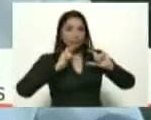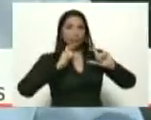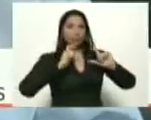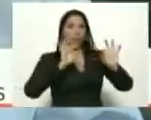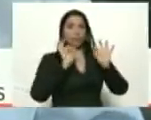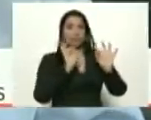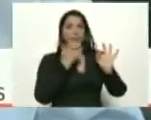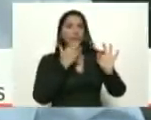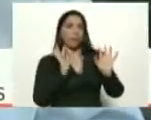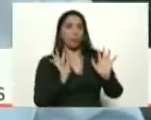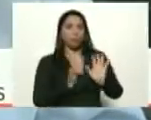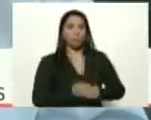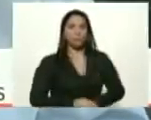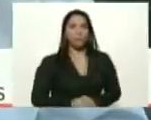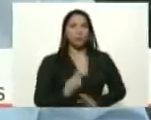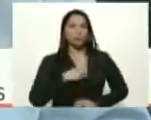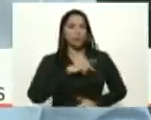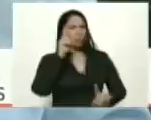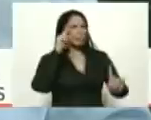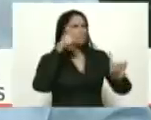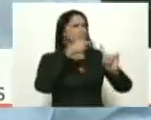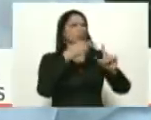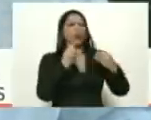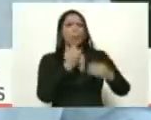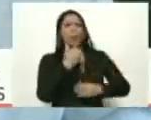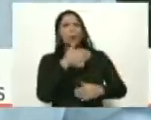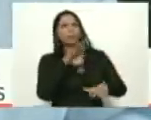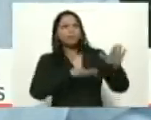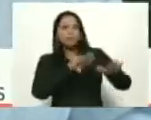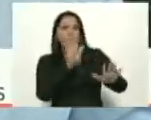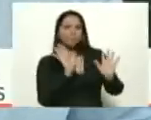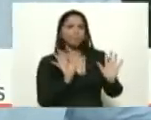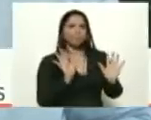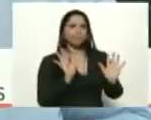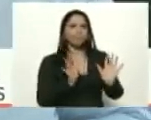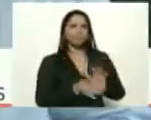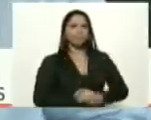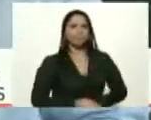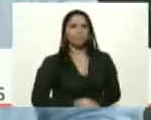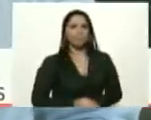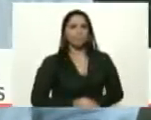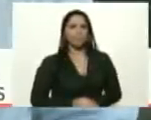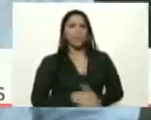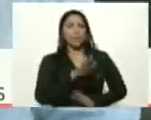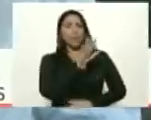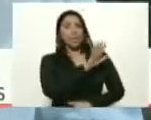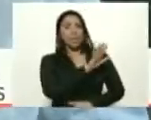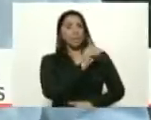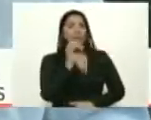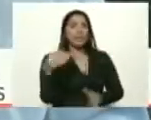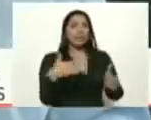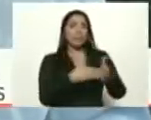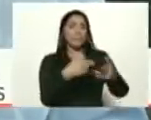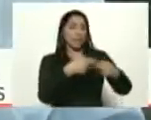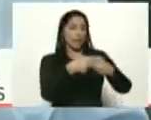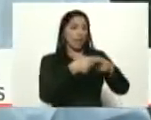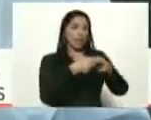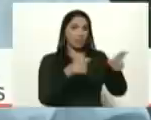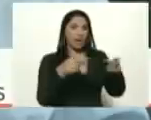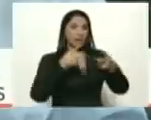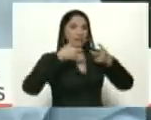Nos hemos establecido una meta de aproximadamente unas 500.000 hectáreas de